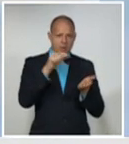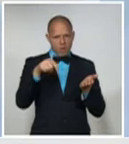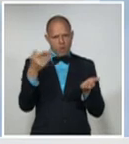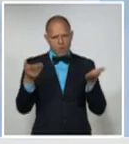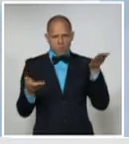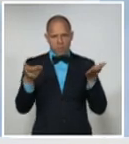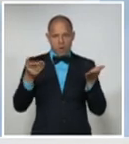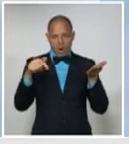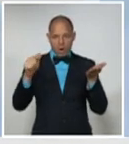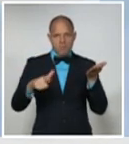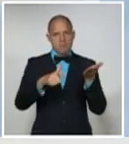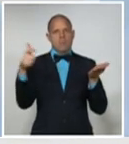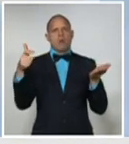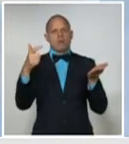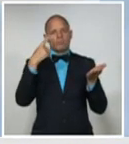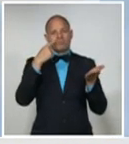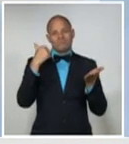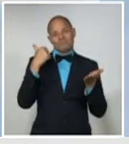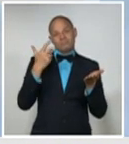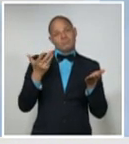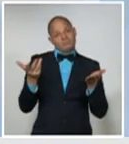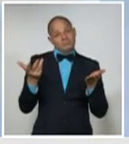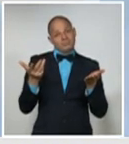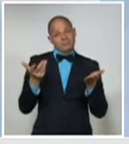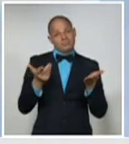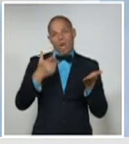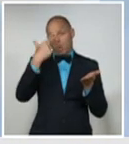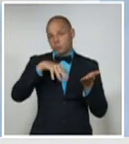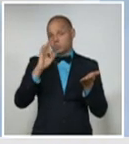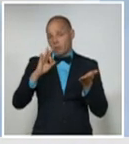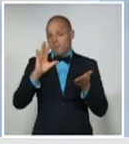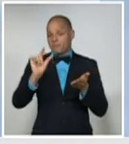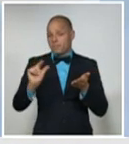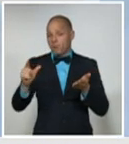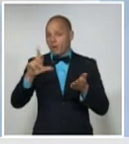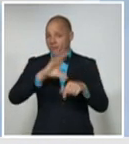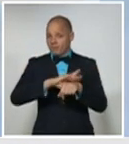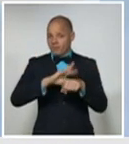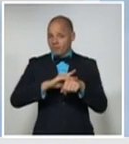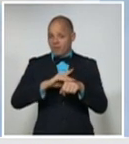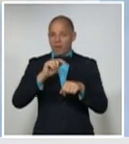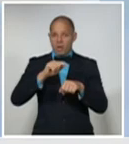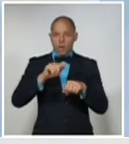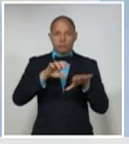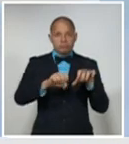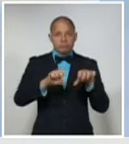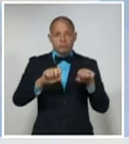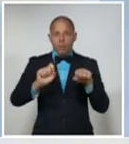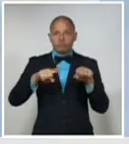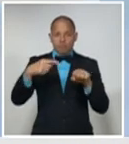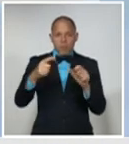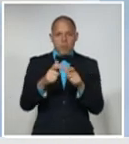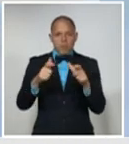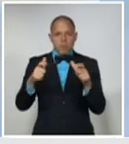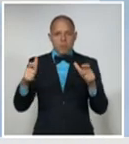en correspondencia con el número de casos que se van diagnosticando diariamente.